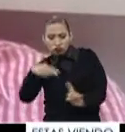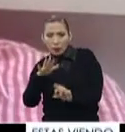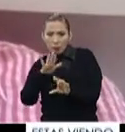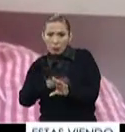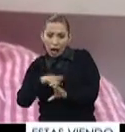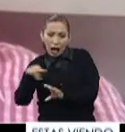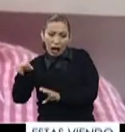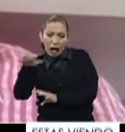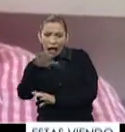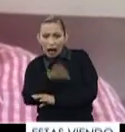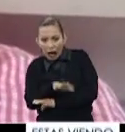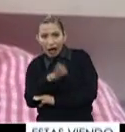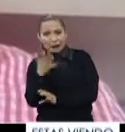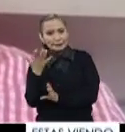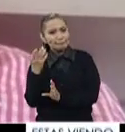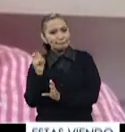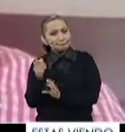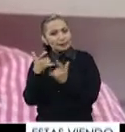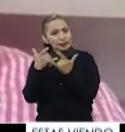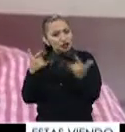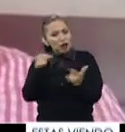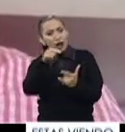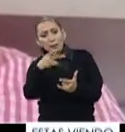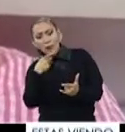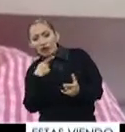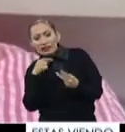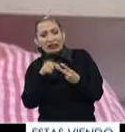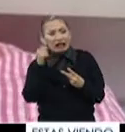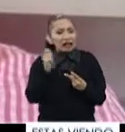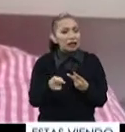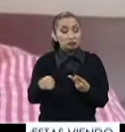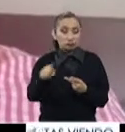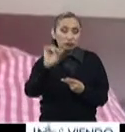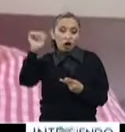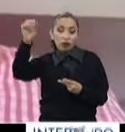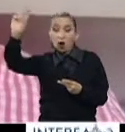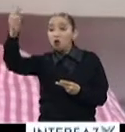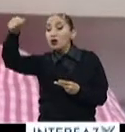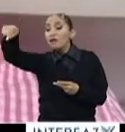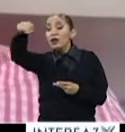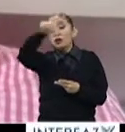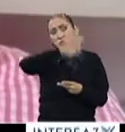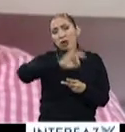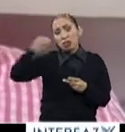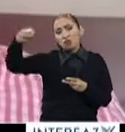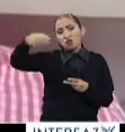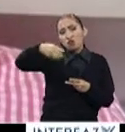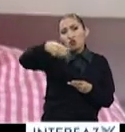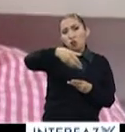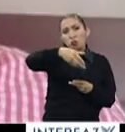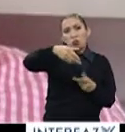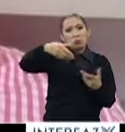más justamente de la historia, de la política, y pues otras universidades pueden contribuir